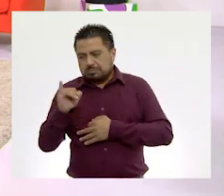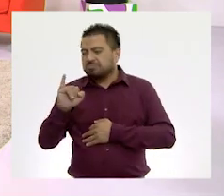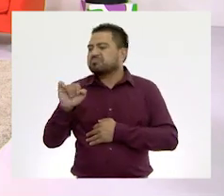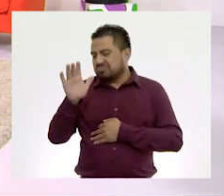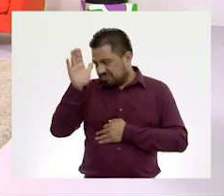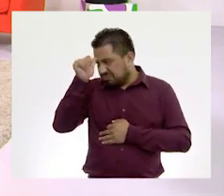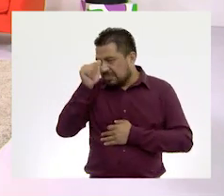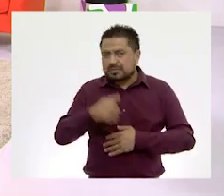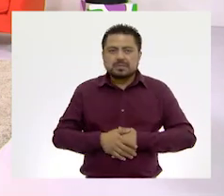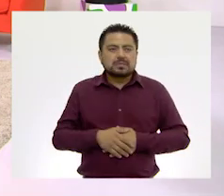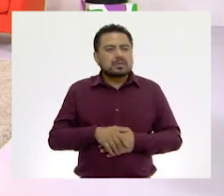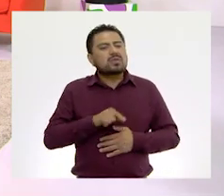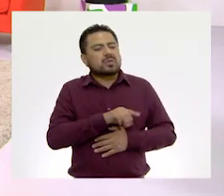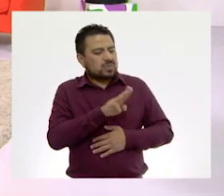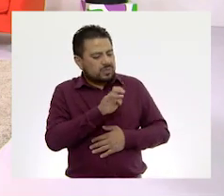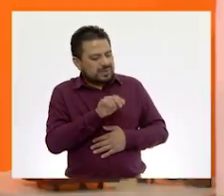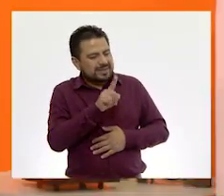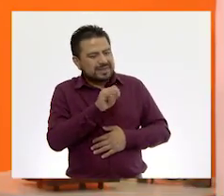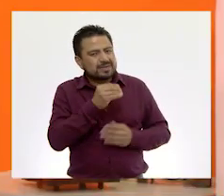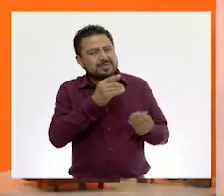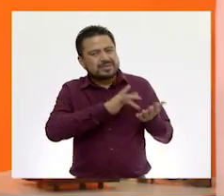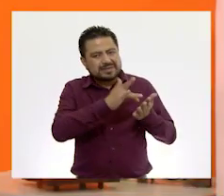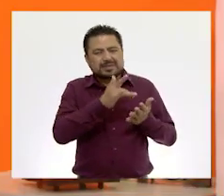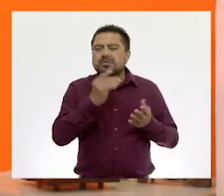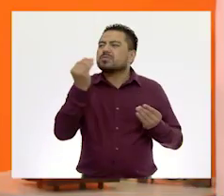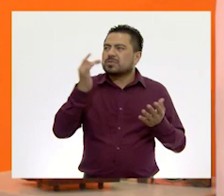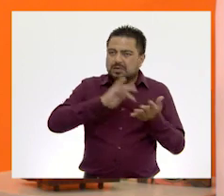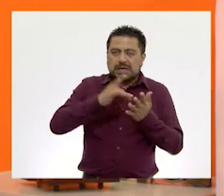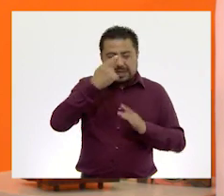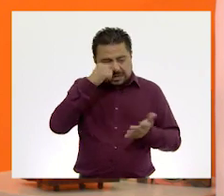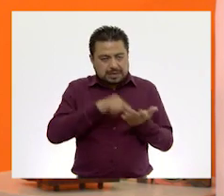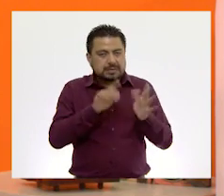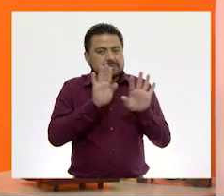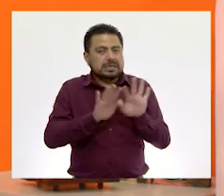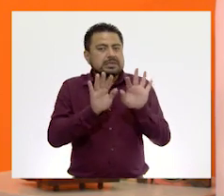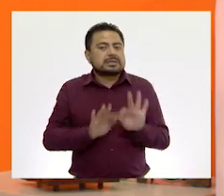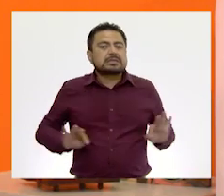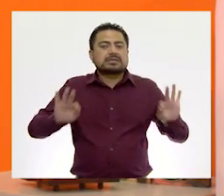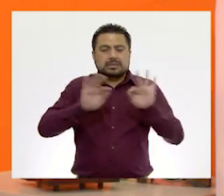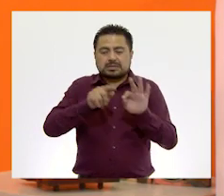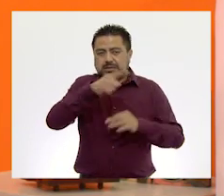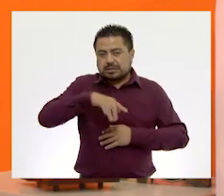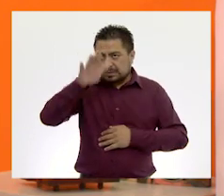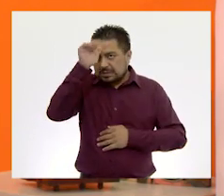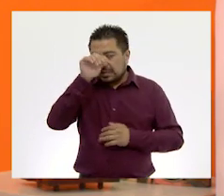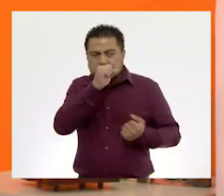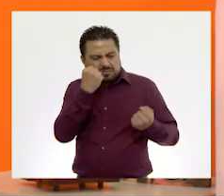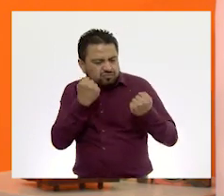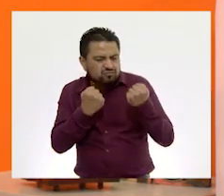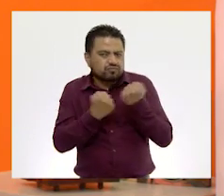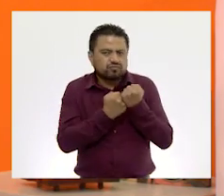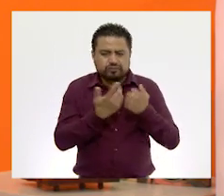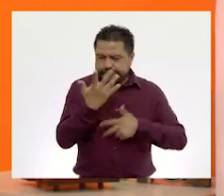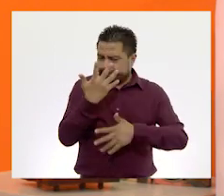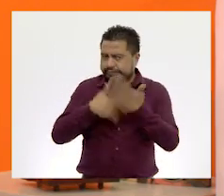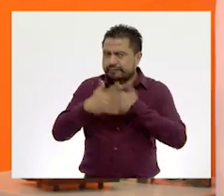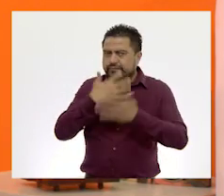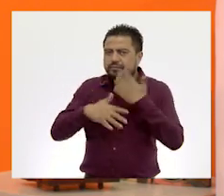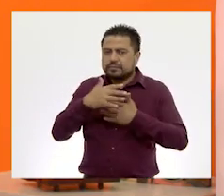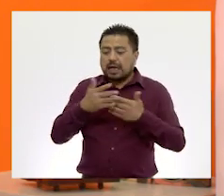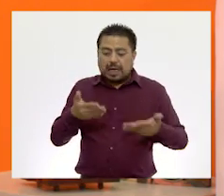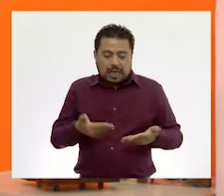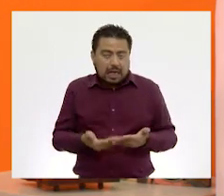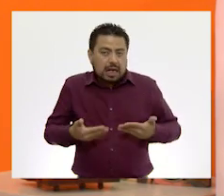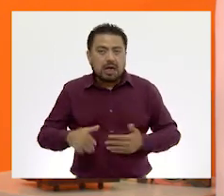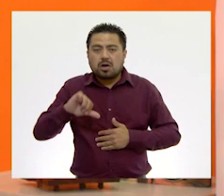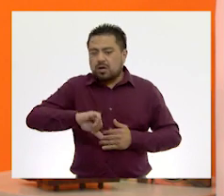acuerdo. Y Gwendolyn, muchas gracias. Muchas gracias y bueno, creo que es importante recordar este reforzamiento de la lengua de señas y